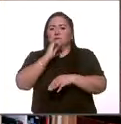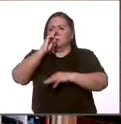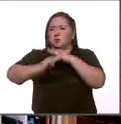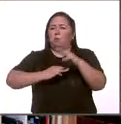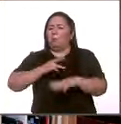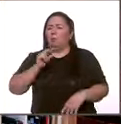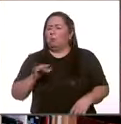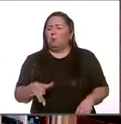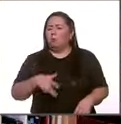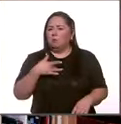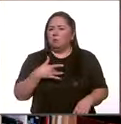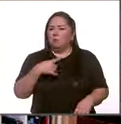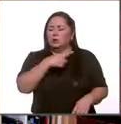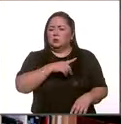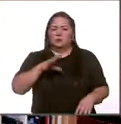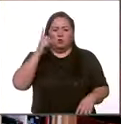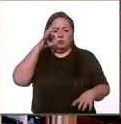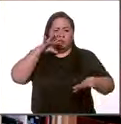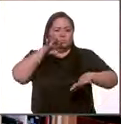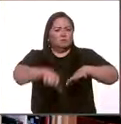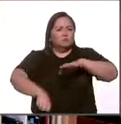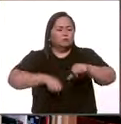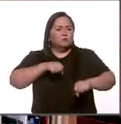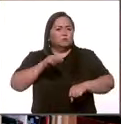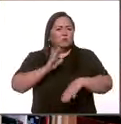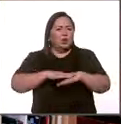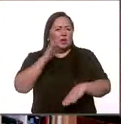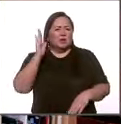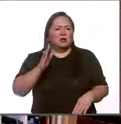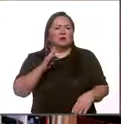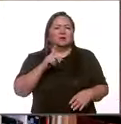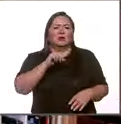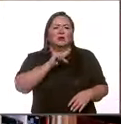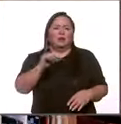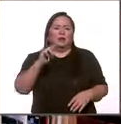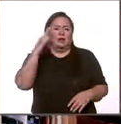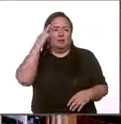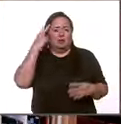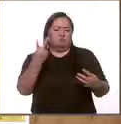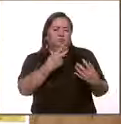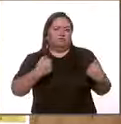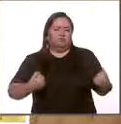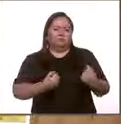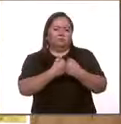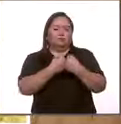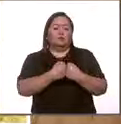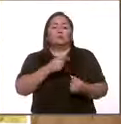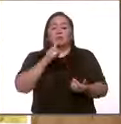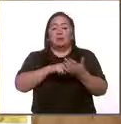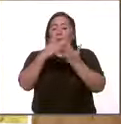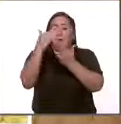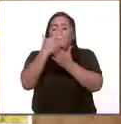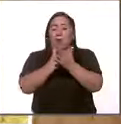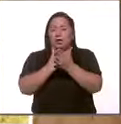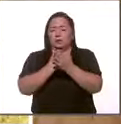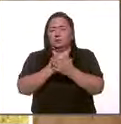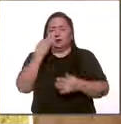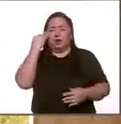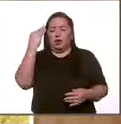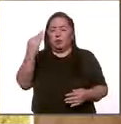sentido, se han apoderado sucesivamente de cuanto estaba en roce con ellos. En menos de medio siglo